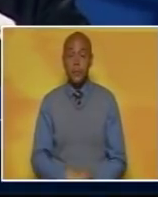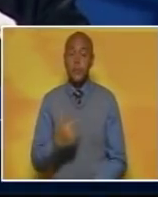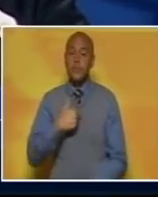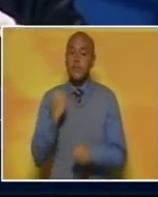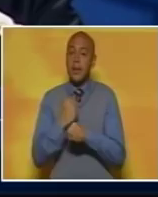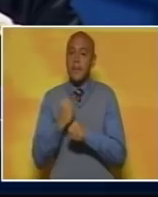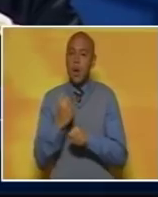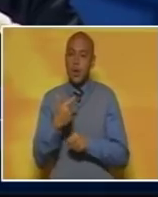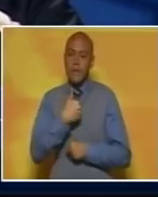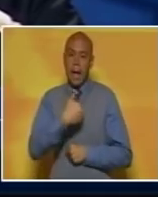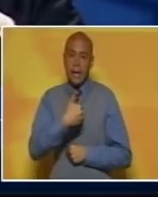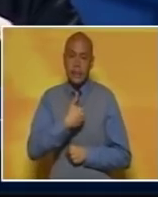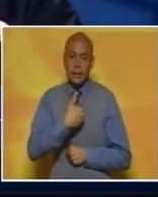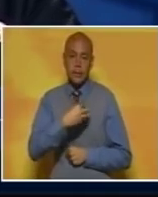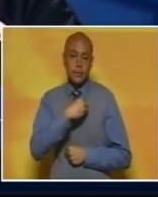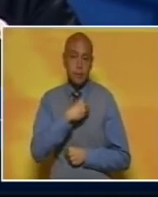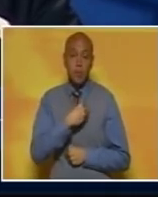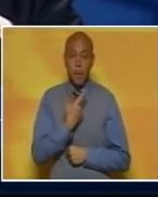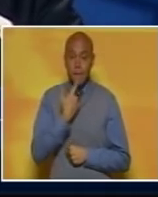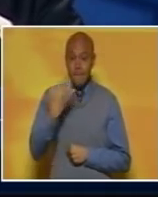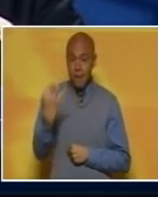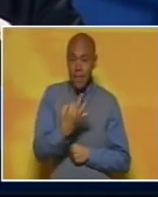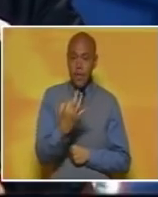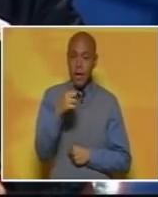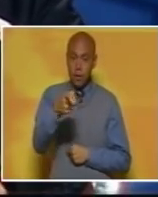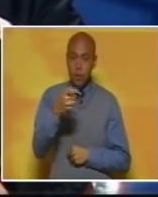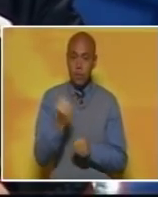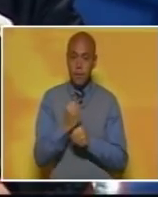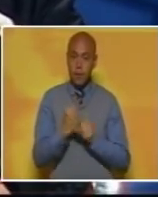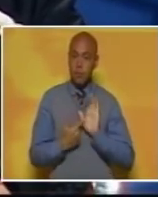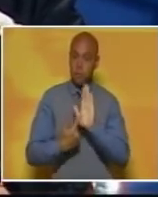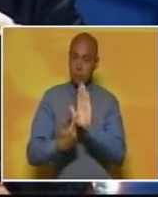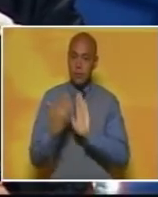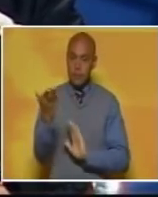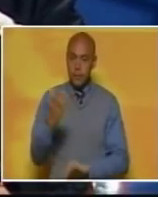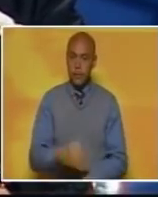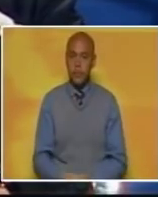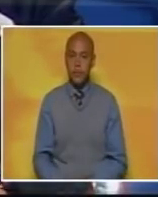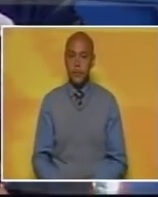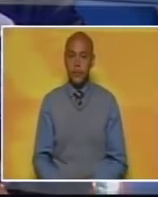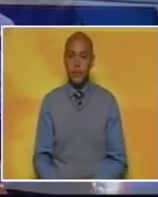en el sentimiento, en la verdad con que tú haces las cosas.